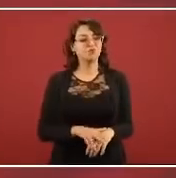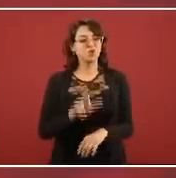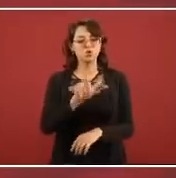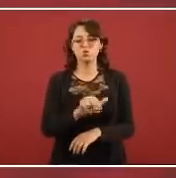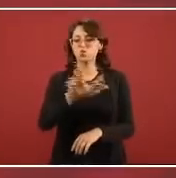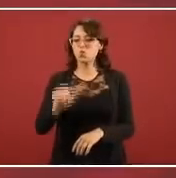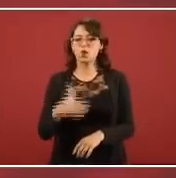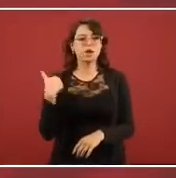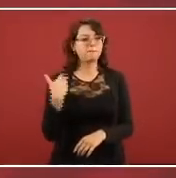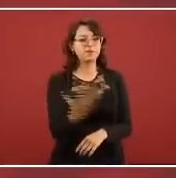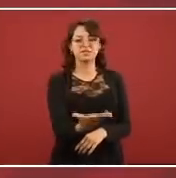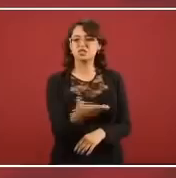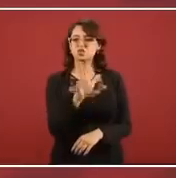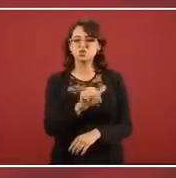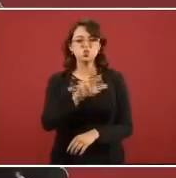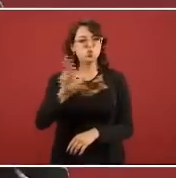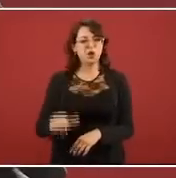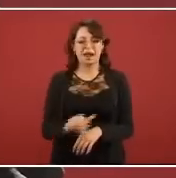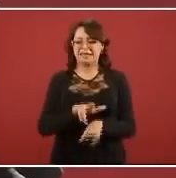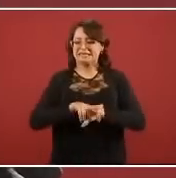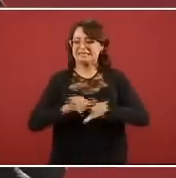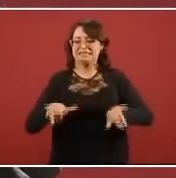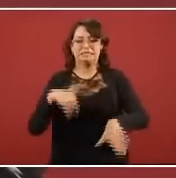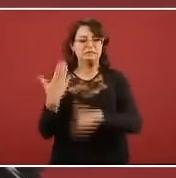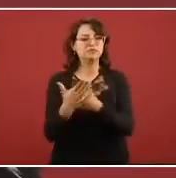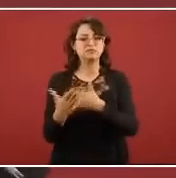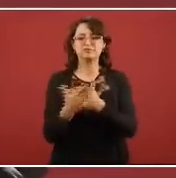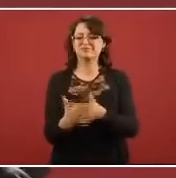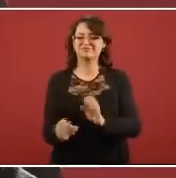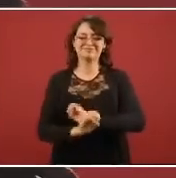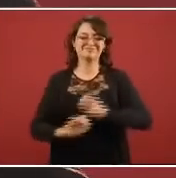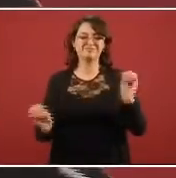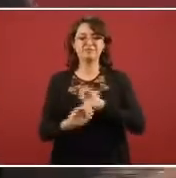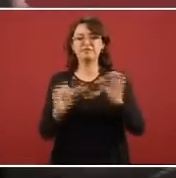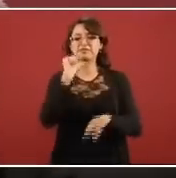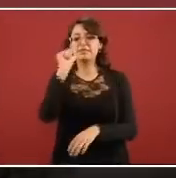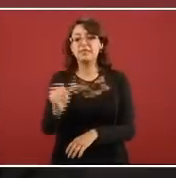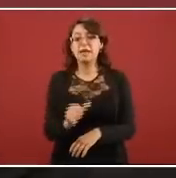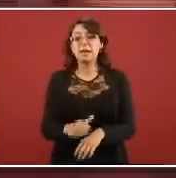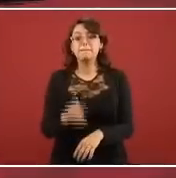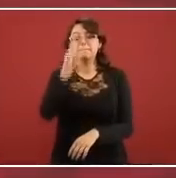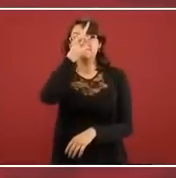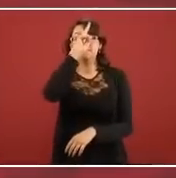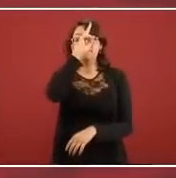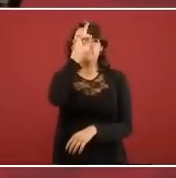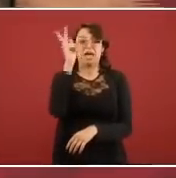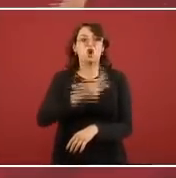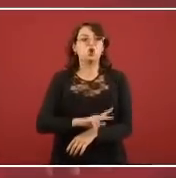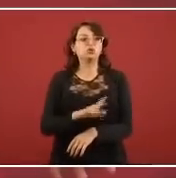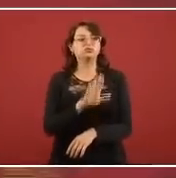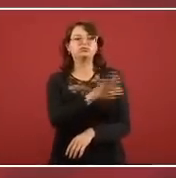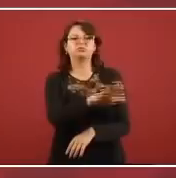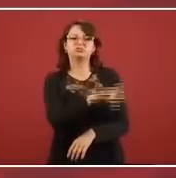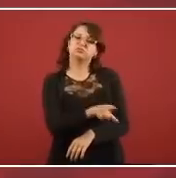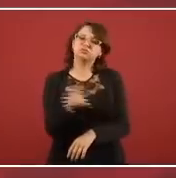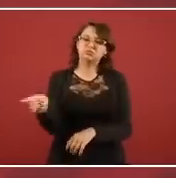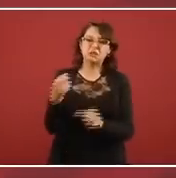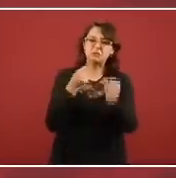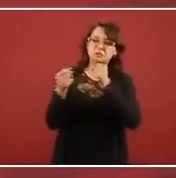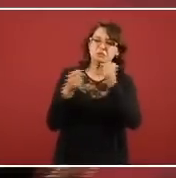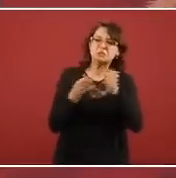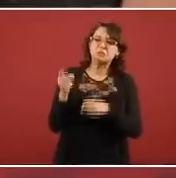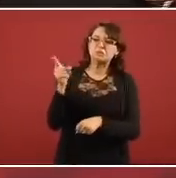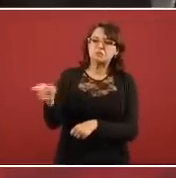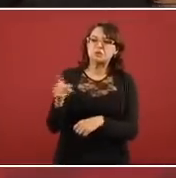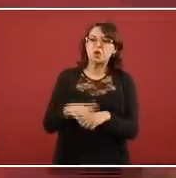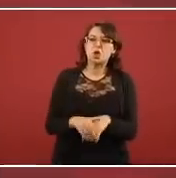Nunca lo he hecho, ni lo haré, mucho menos decirle, oye, este conductor,